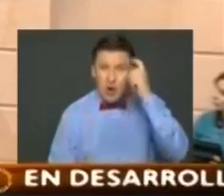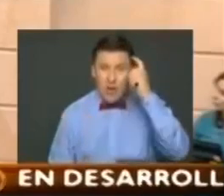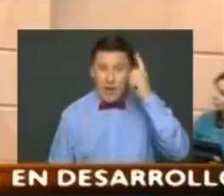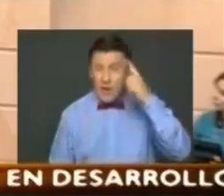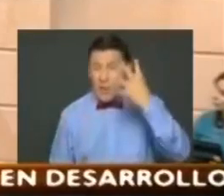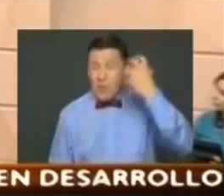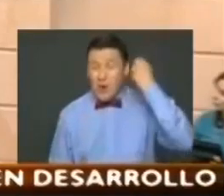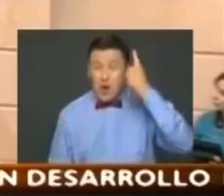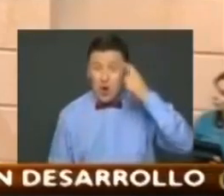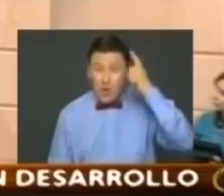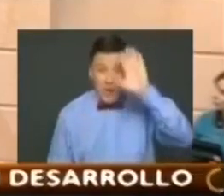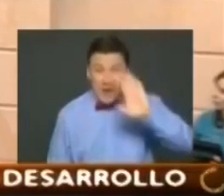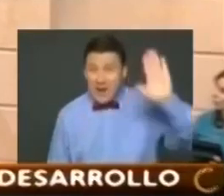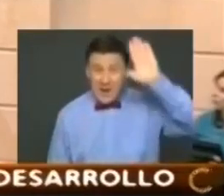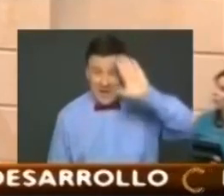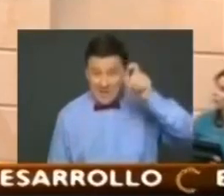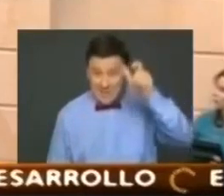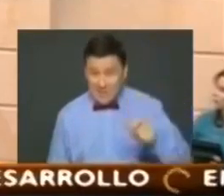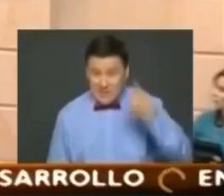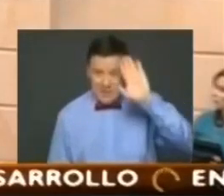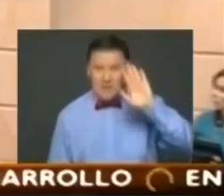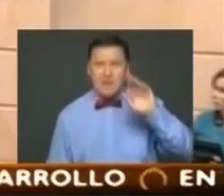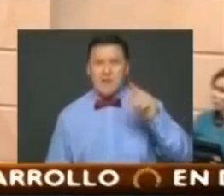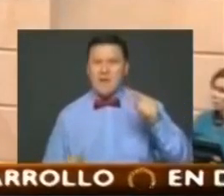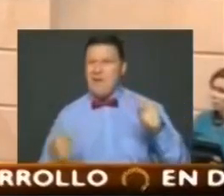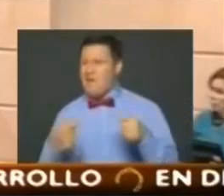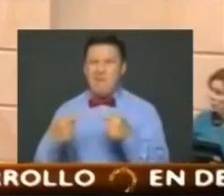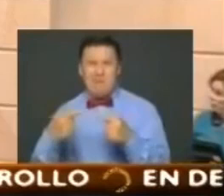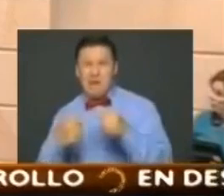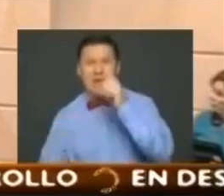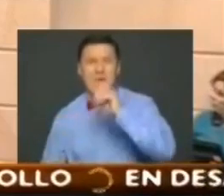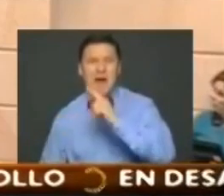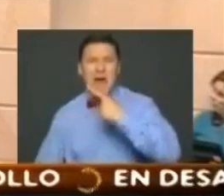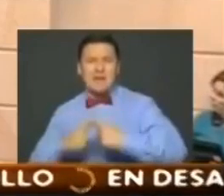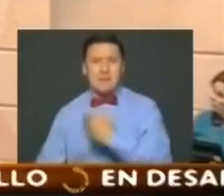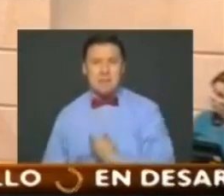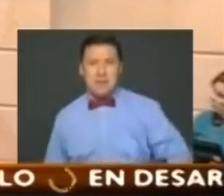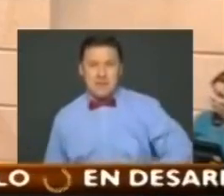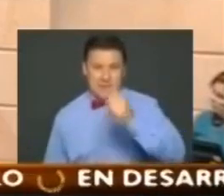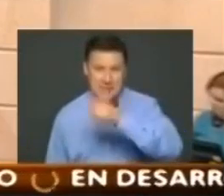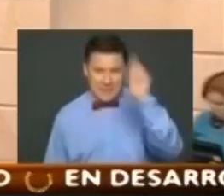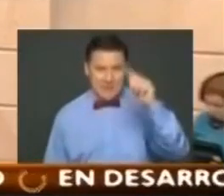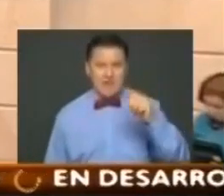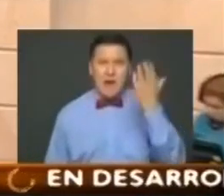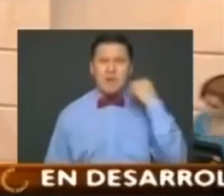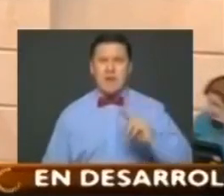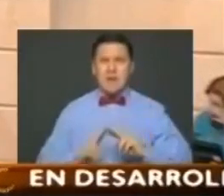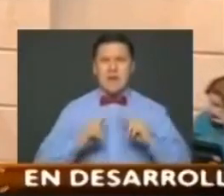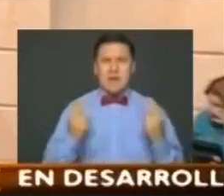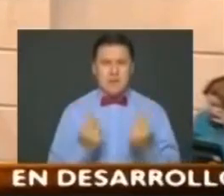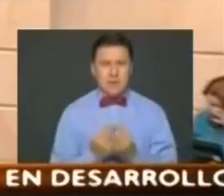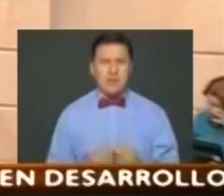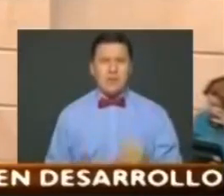Antioquia y el presidente de ese entonces, Ernesto Samper, dado que en una reunión con